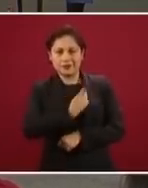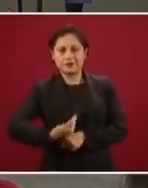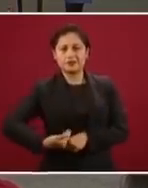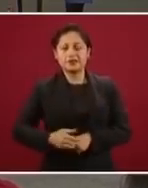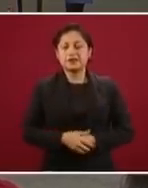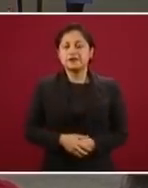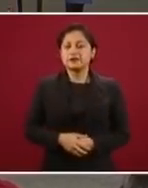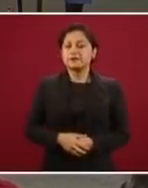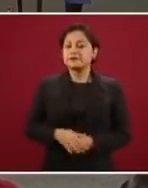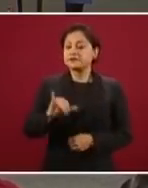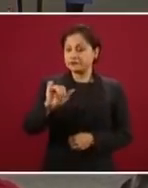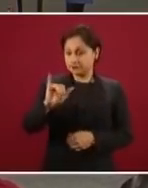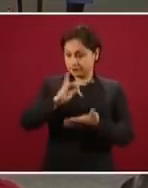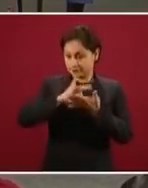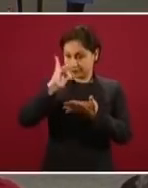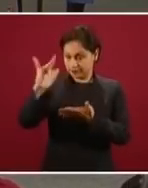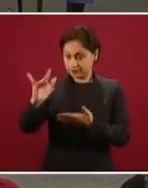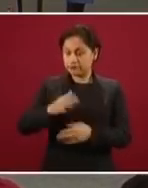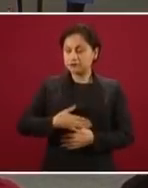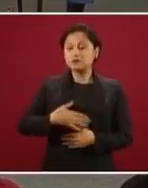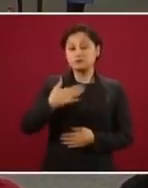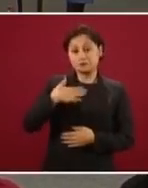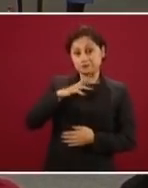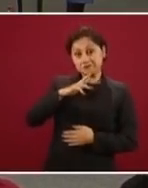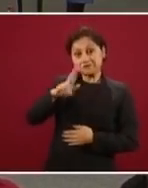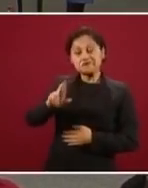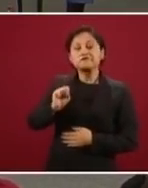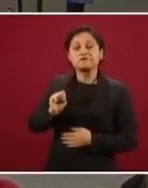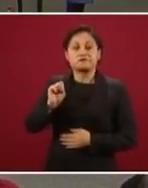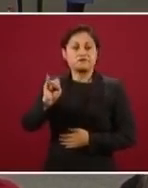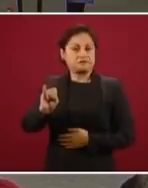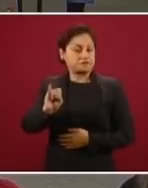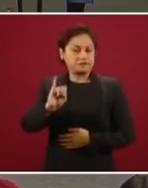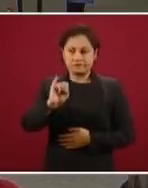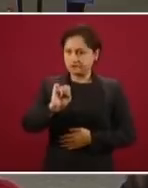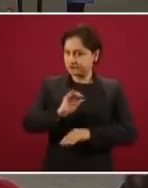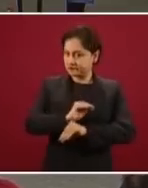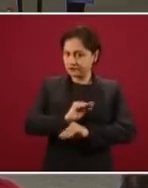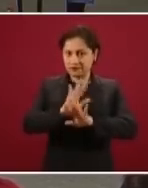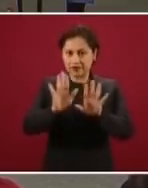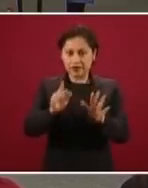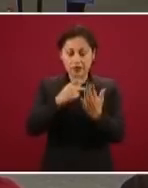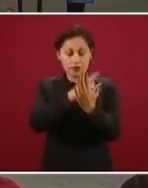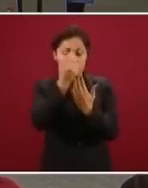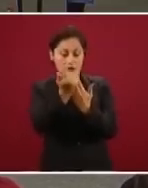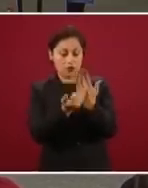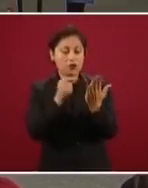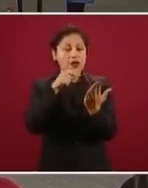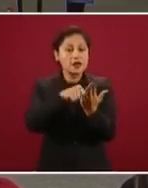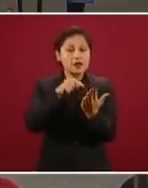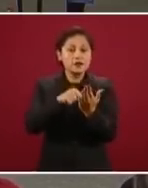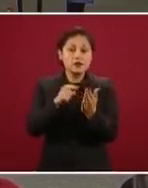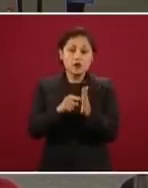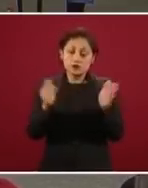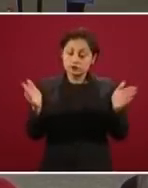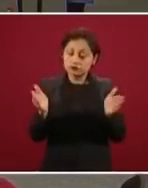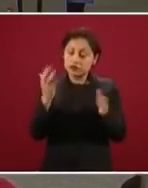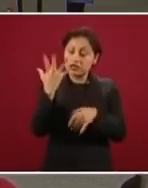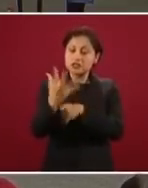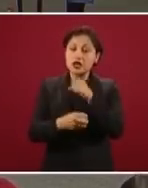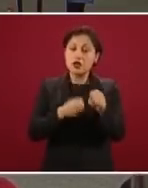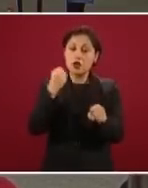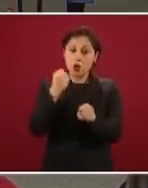sí muchas gracias la respuesta es sí es decir claramente como decía esto es un proyecto y una inversión a 5 años donde